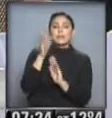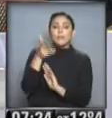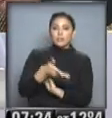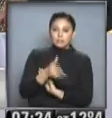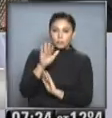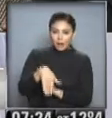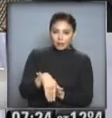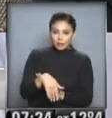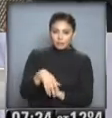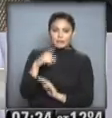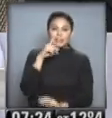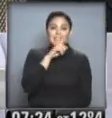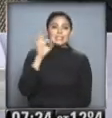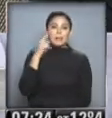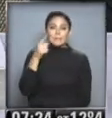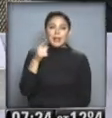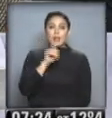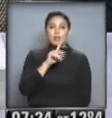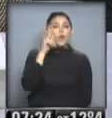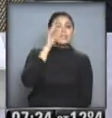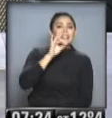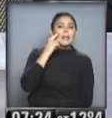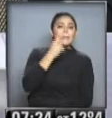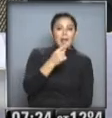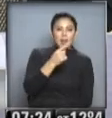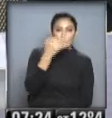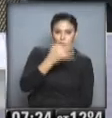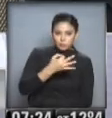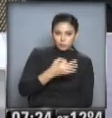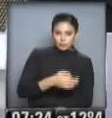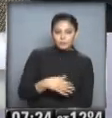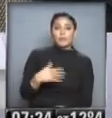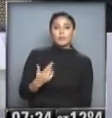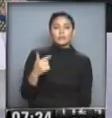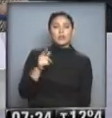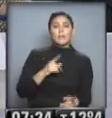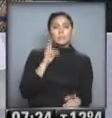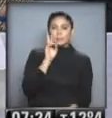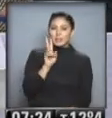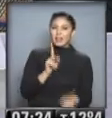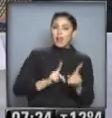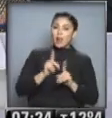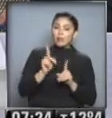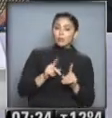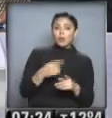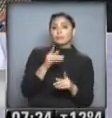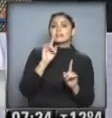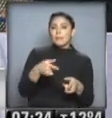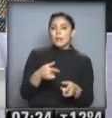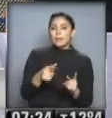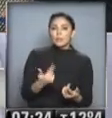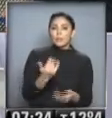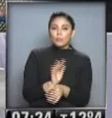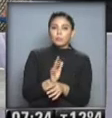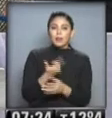decir, que en vez de 100.000 le van a reconocer el valor de 80.000. Por eso es que estamos viendo que algunas, o también puede ser directamente una